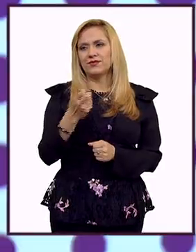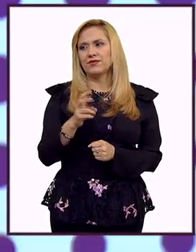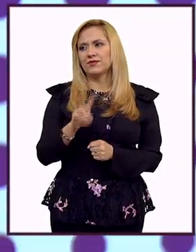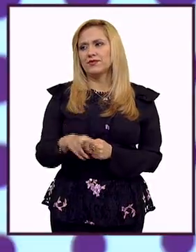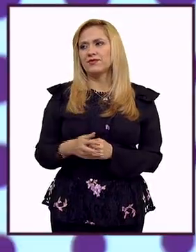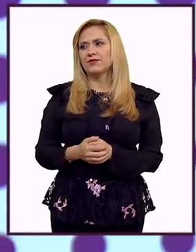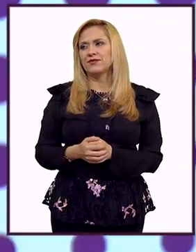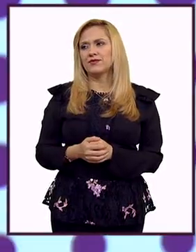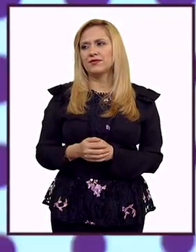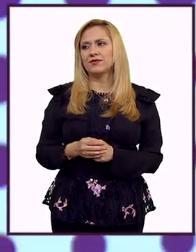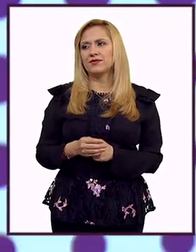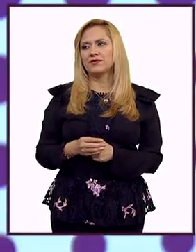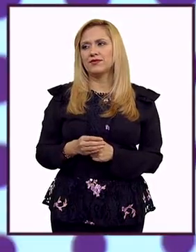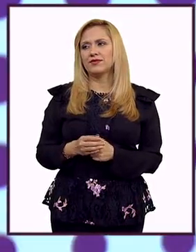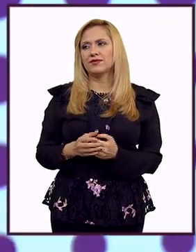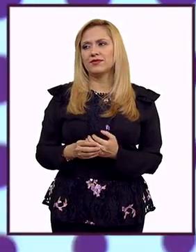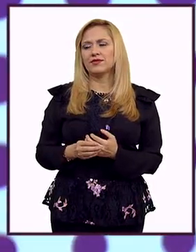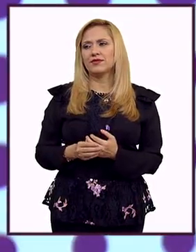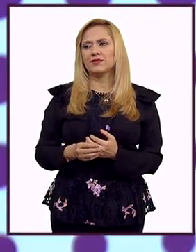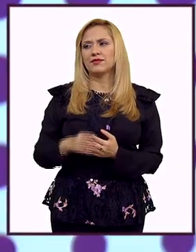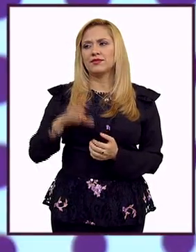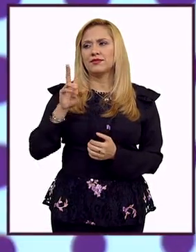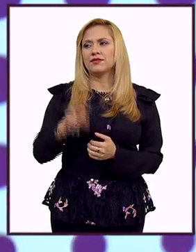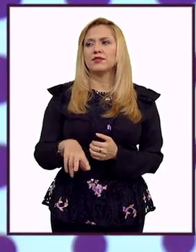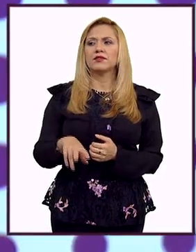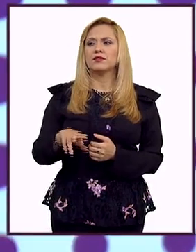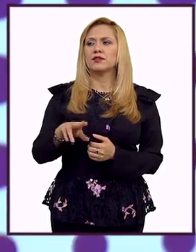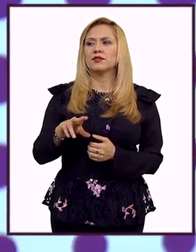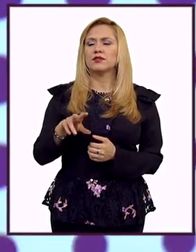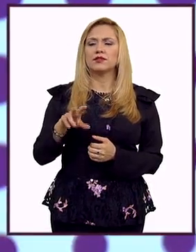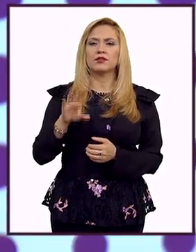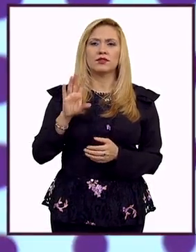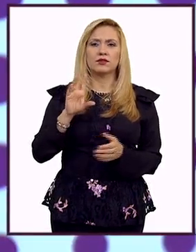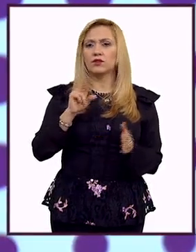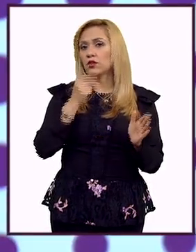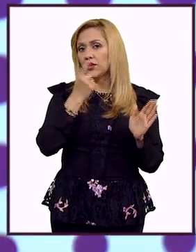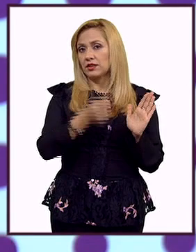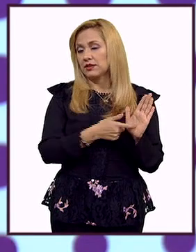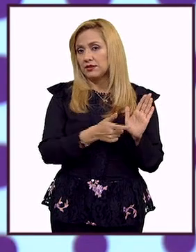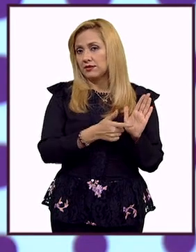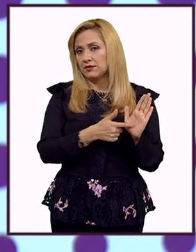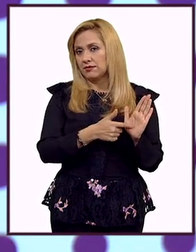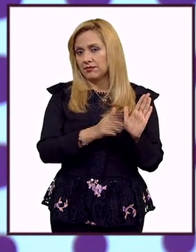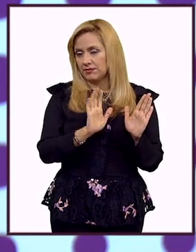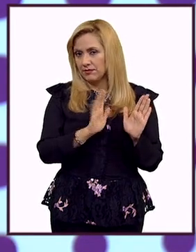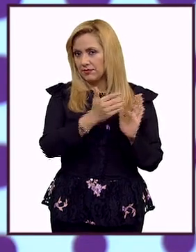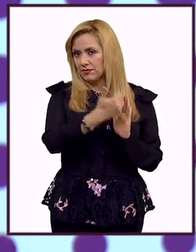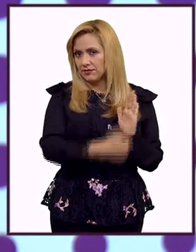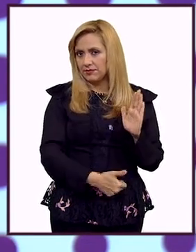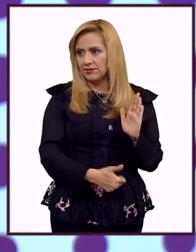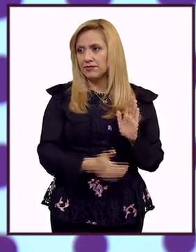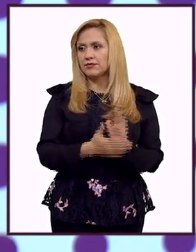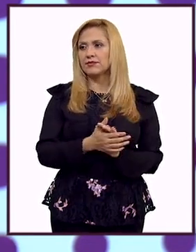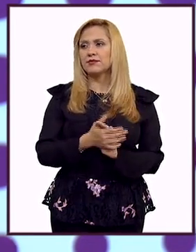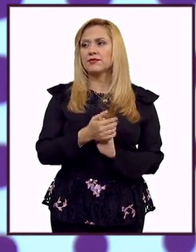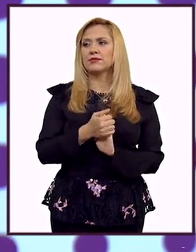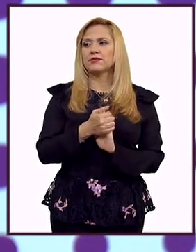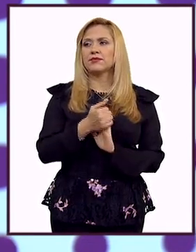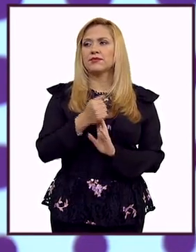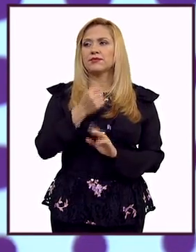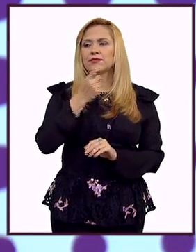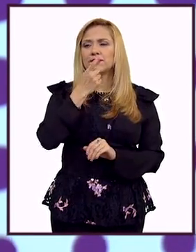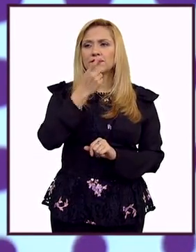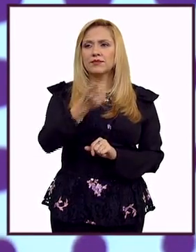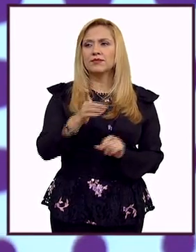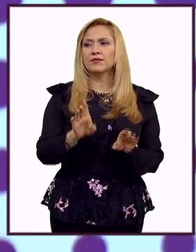Dilo. Y aunque no es muy duro en la declaración, es más, digamos, voy a decirlo como yo lo digo en todos los escenarios, es un